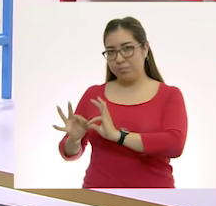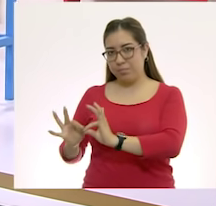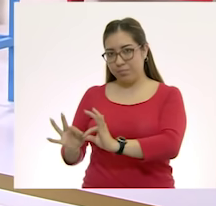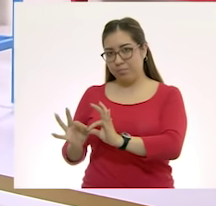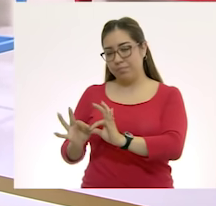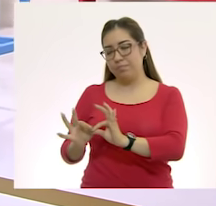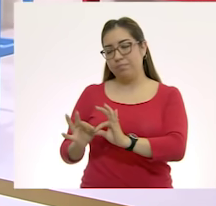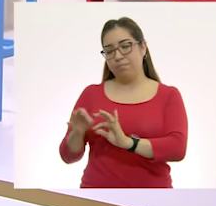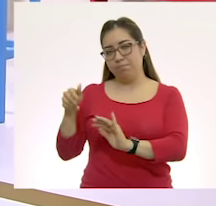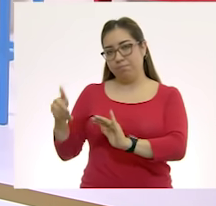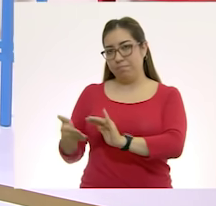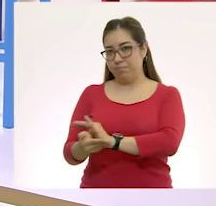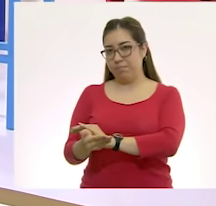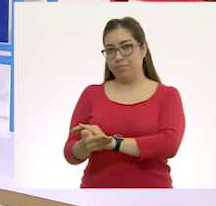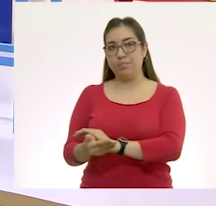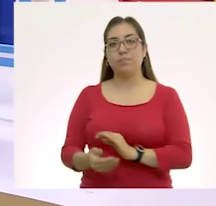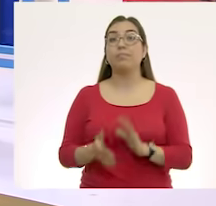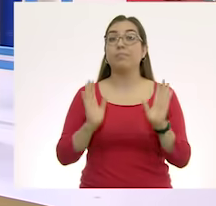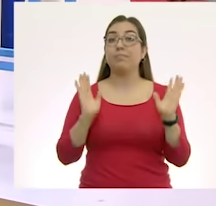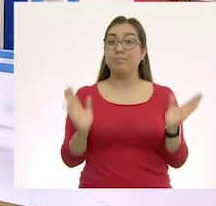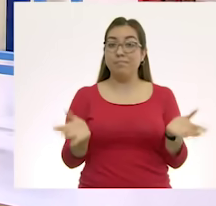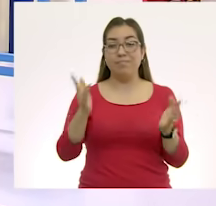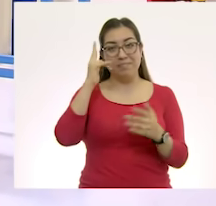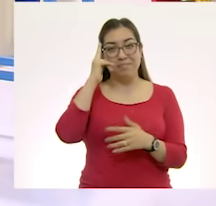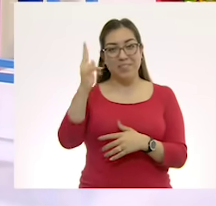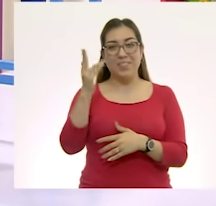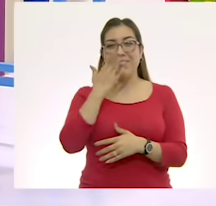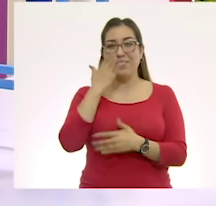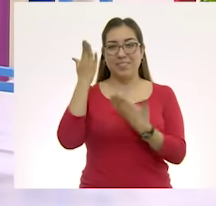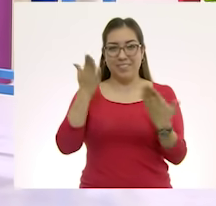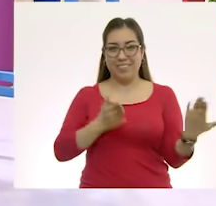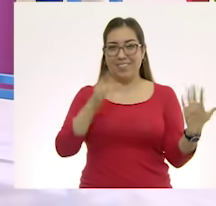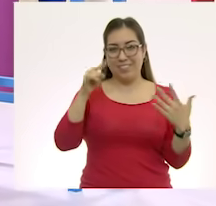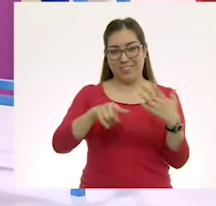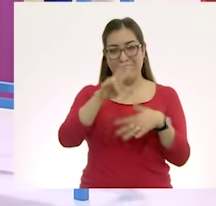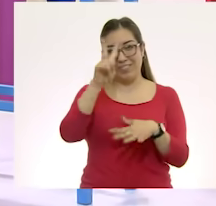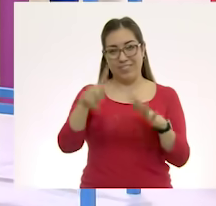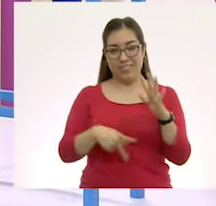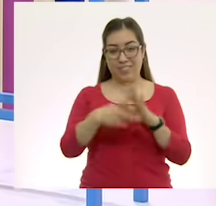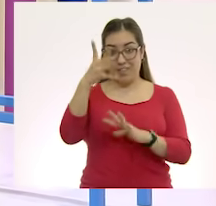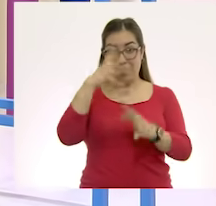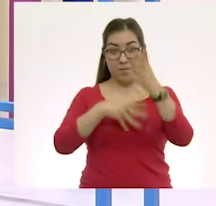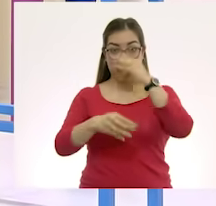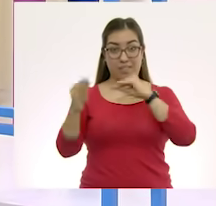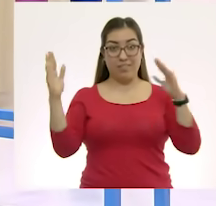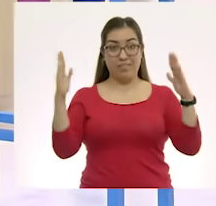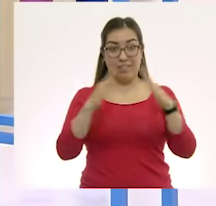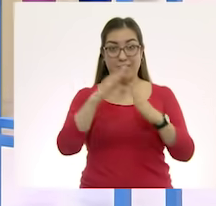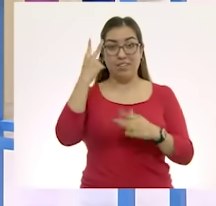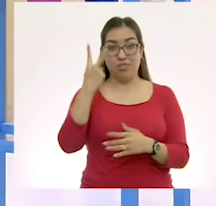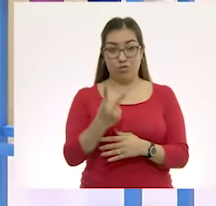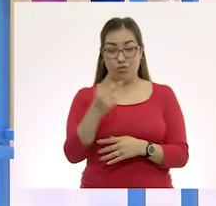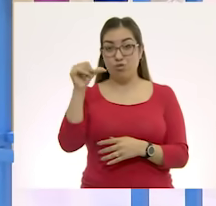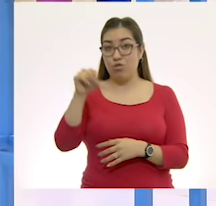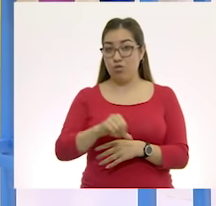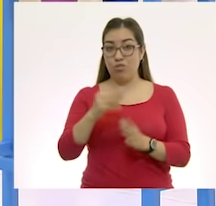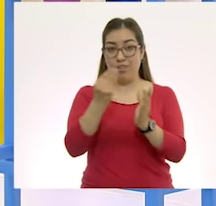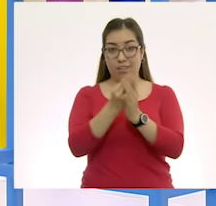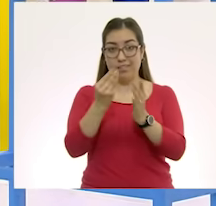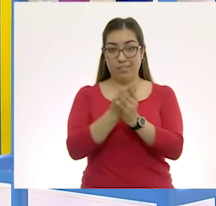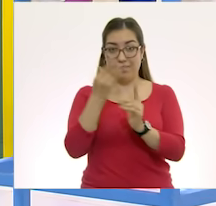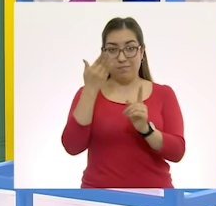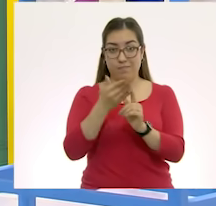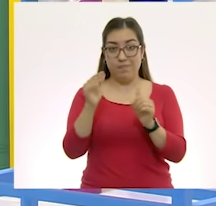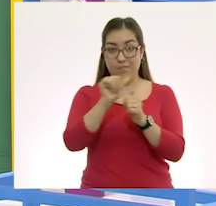contamine. Lo pongo en una bolsita. Bienvenidos de nuevo aquí a Aprende en Casa 2. Hoy en nuestra clase de artes